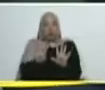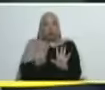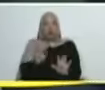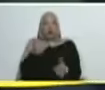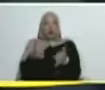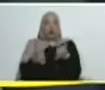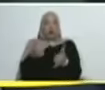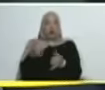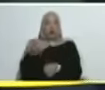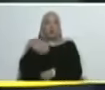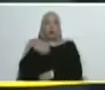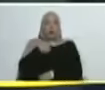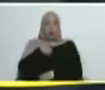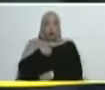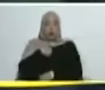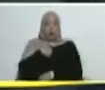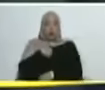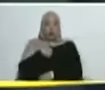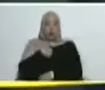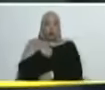Más papá.